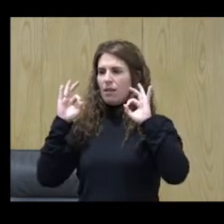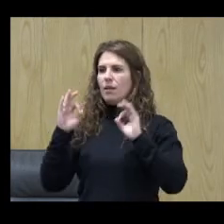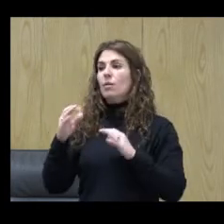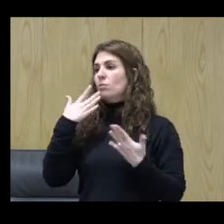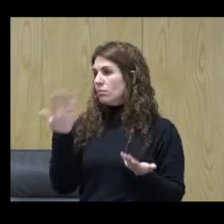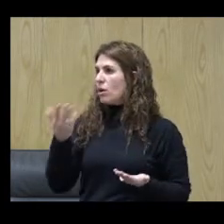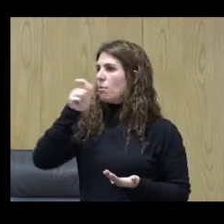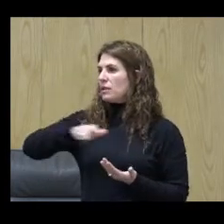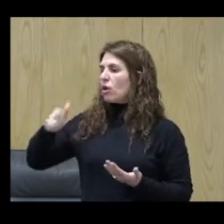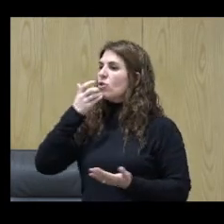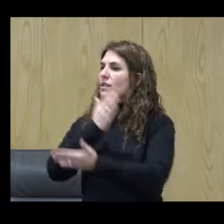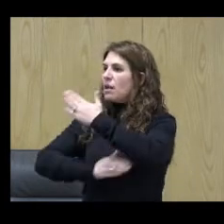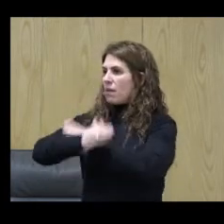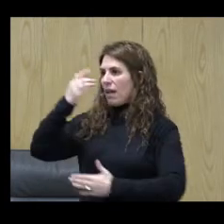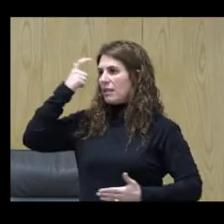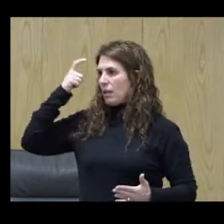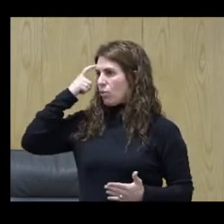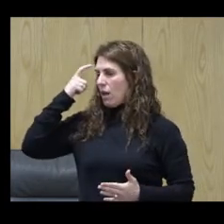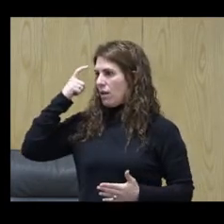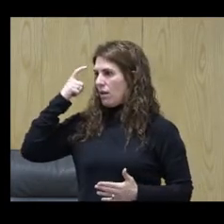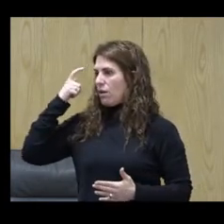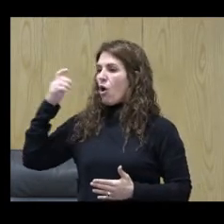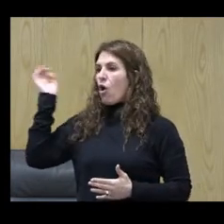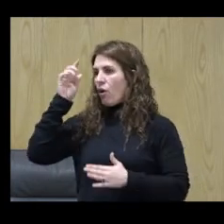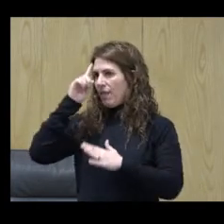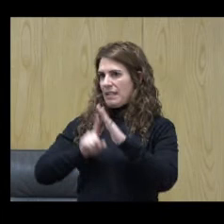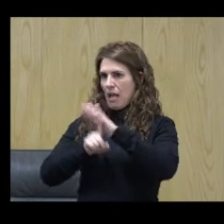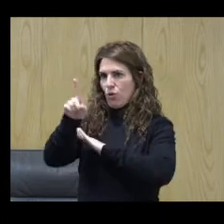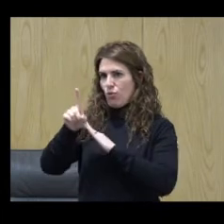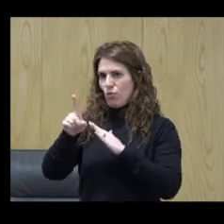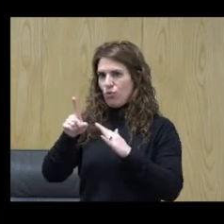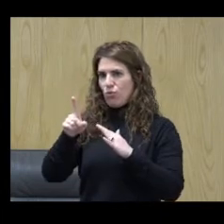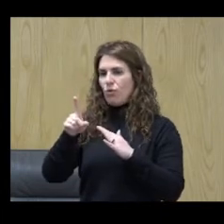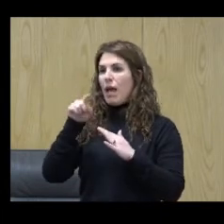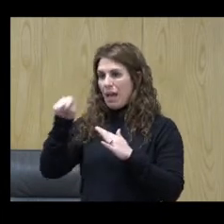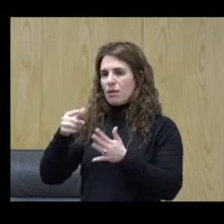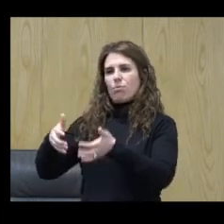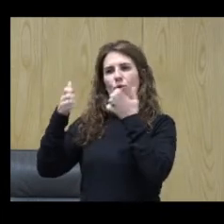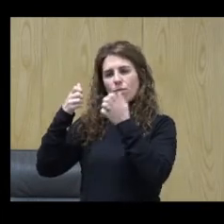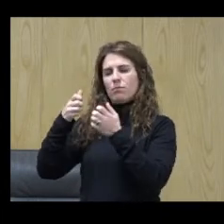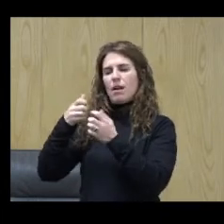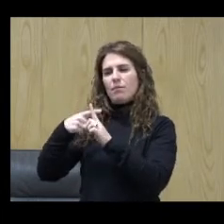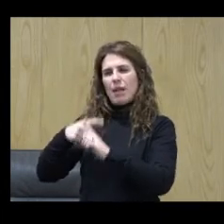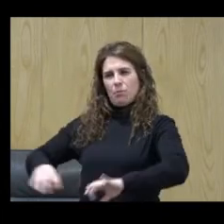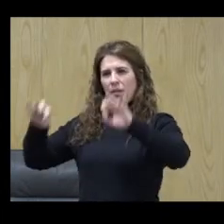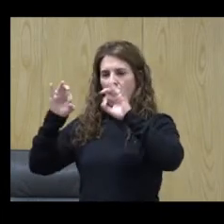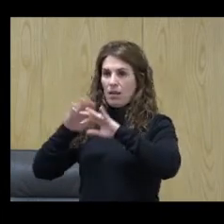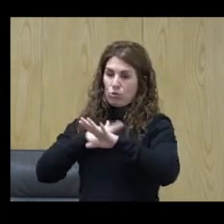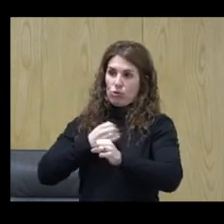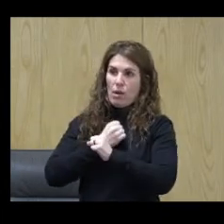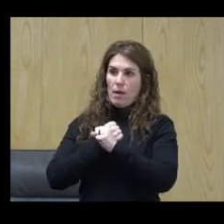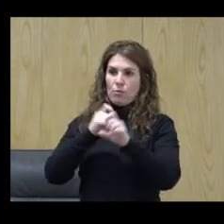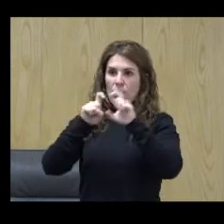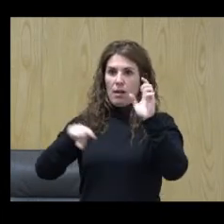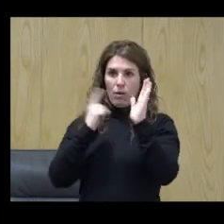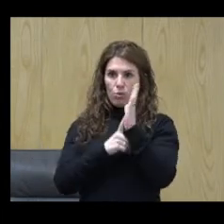como las personas con discapacidad intelectual o del desarrollo, por las que trabajamos desde Plena Inclusión y evidentemente también por su